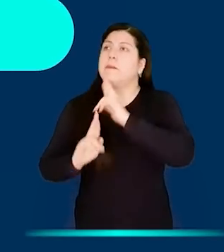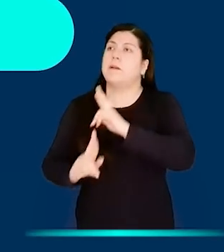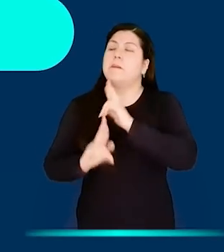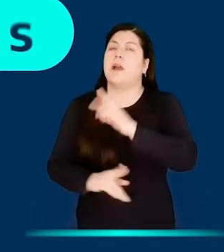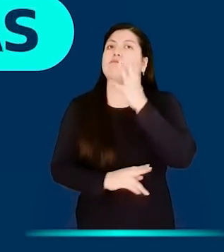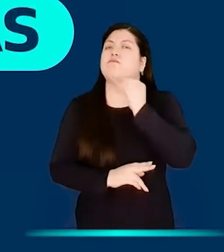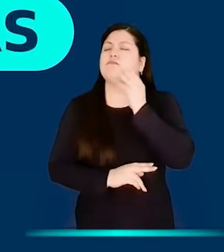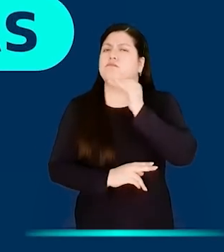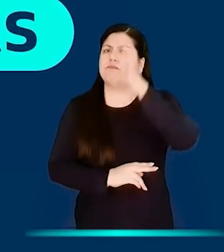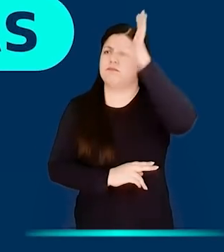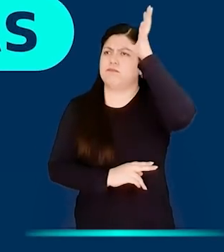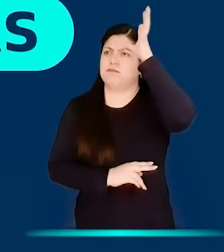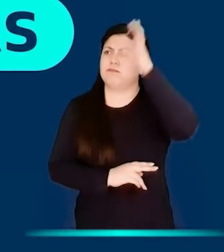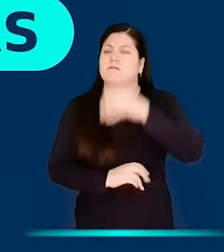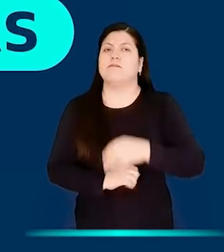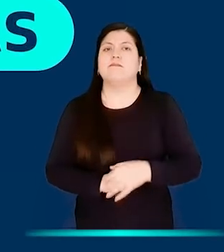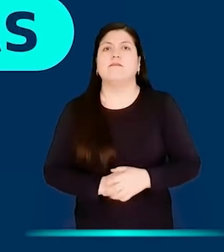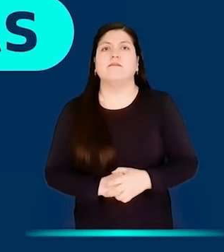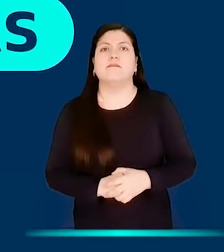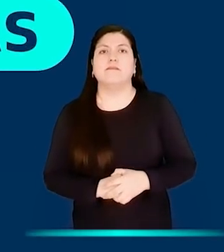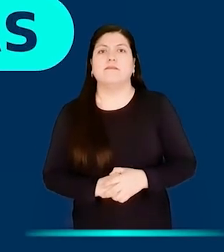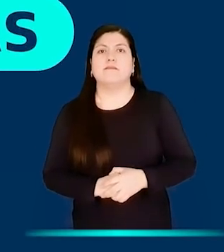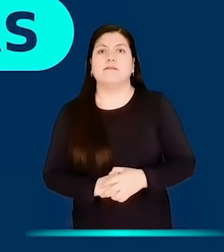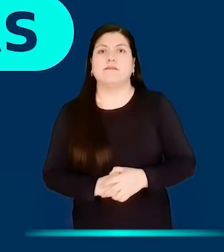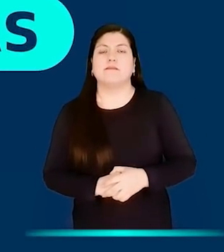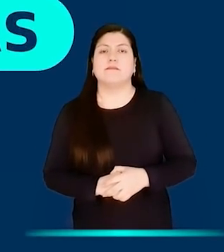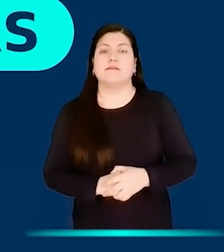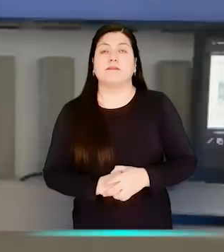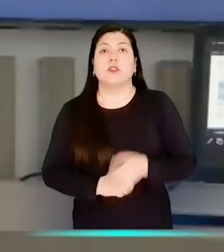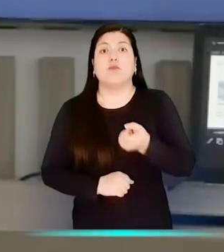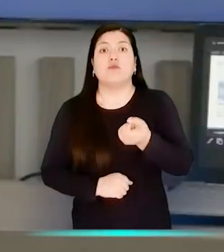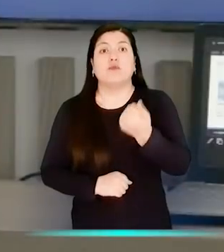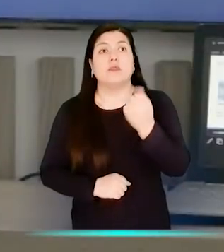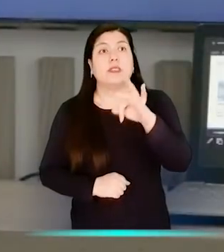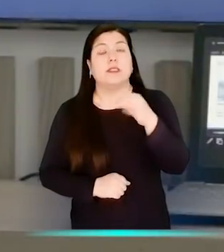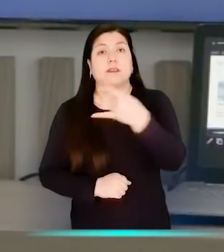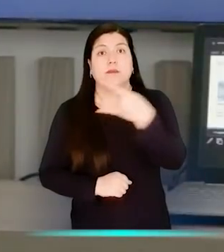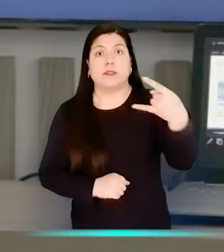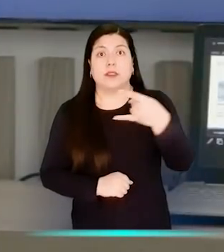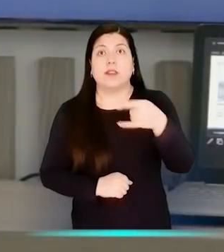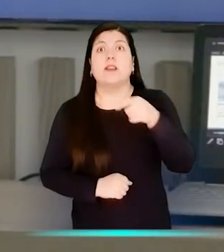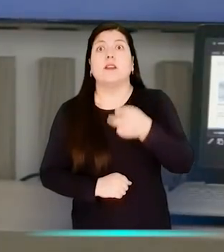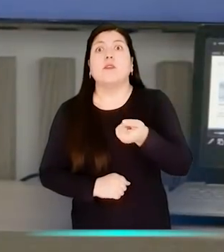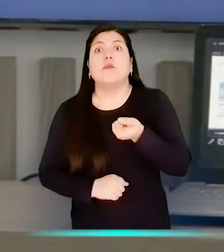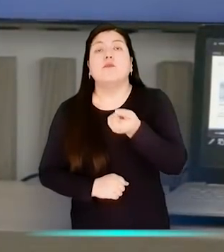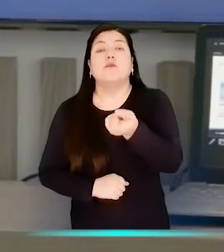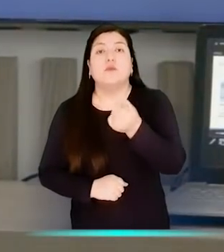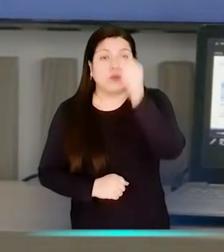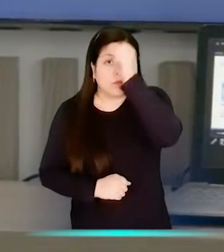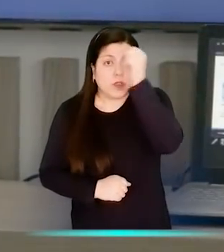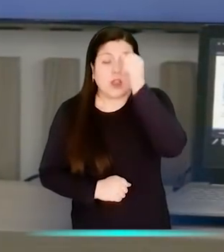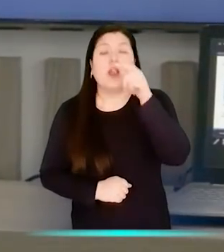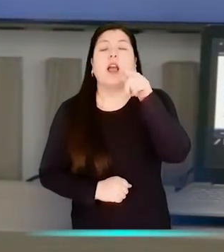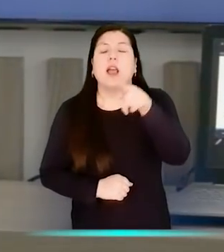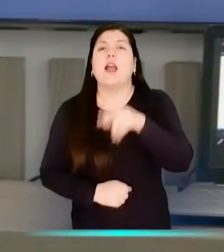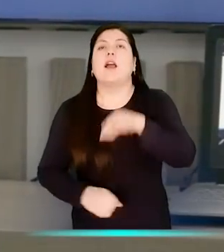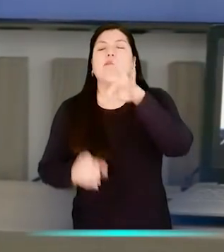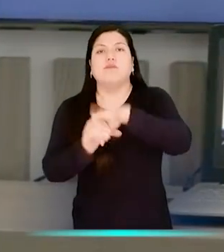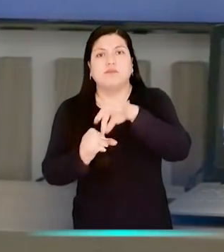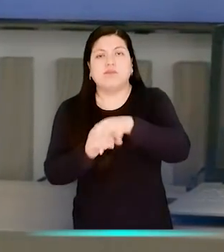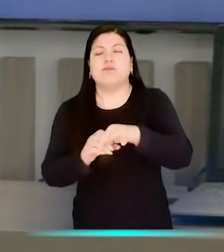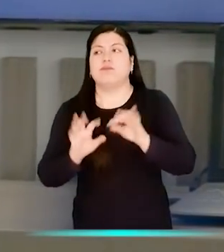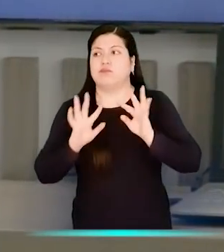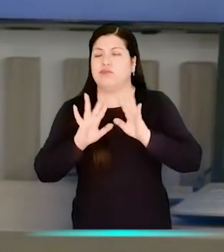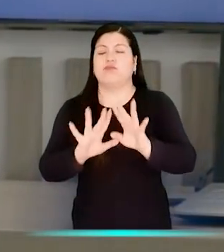los ciudadanos, las respuestas de los expertos. El próximo 13 de marzo, es decir, en menos de 3 semanas, los colombianos acudirán a